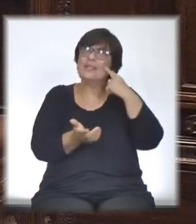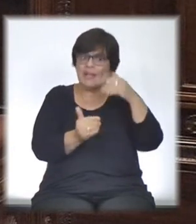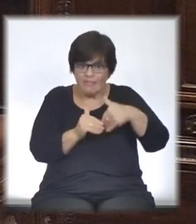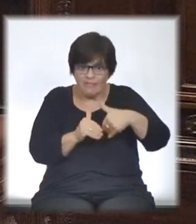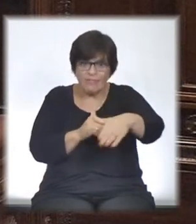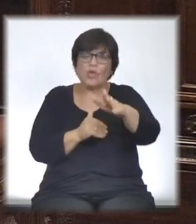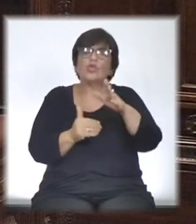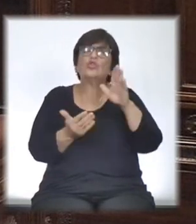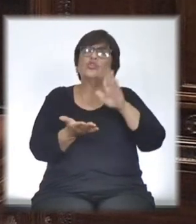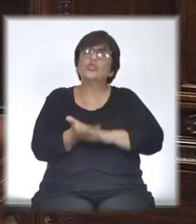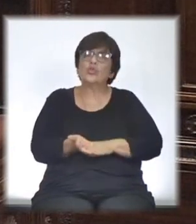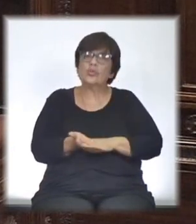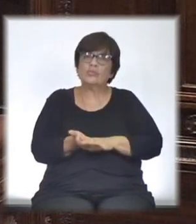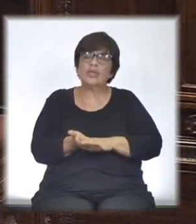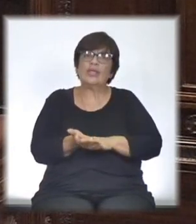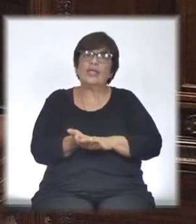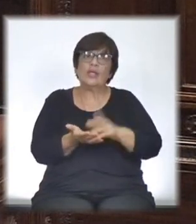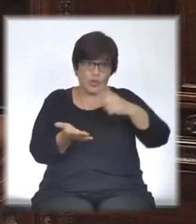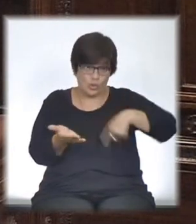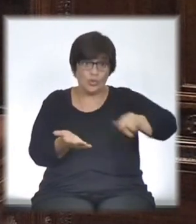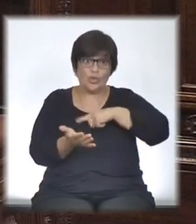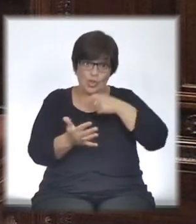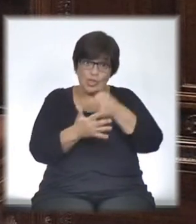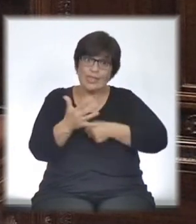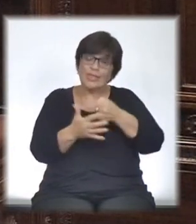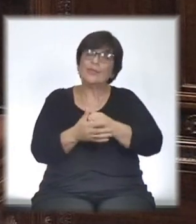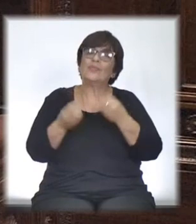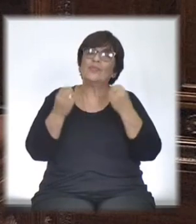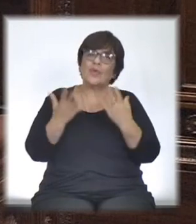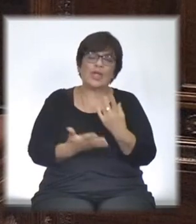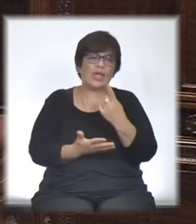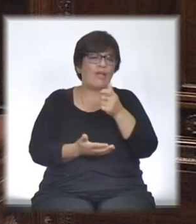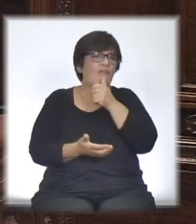futuro. Lo hacemos porque es la